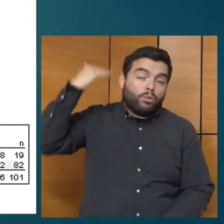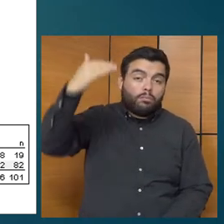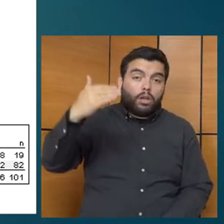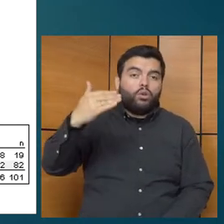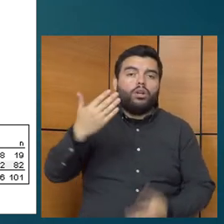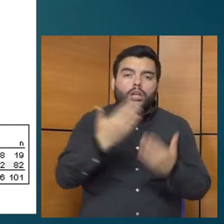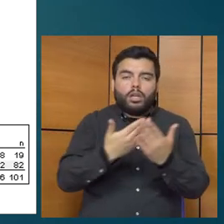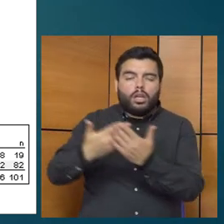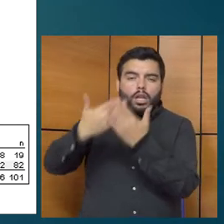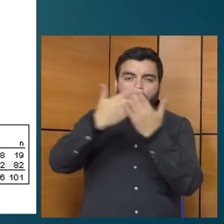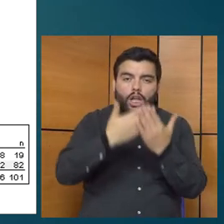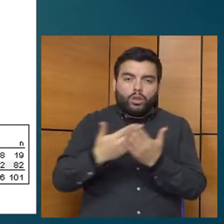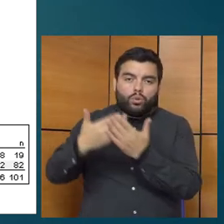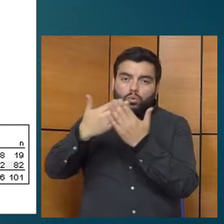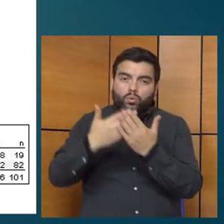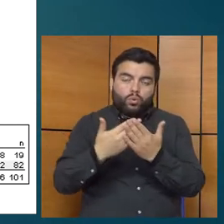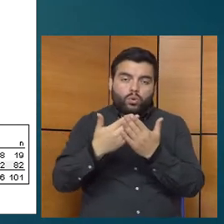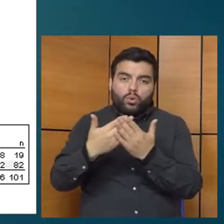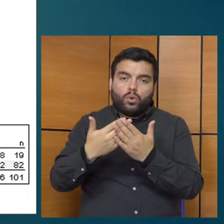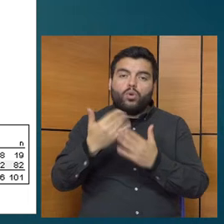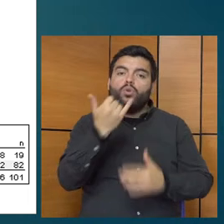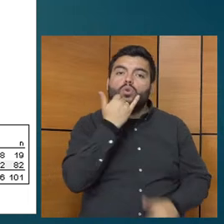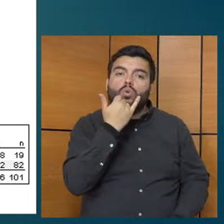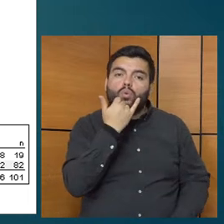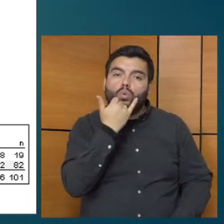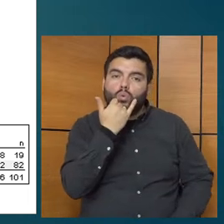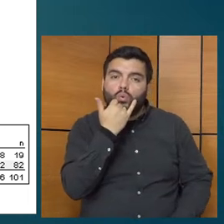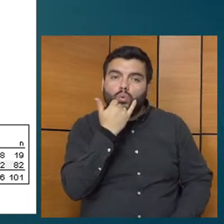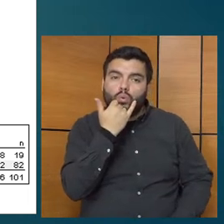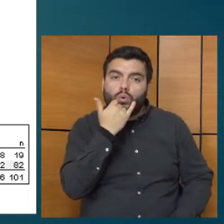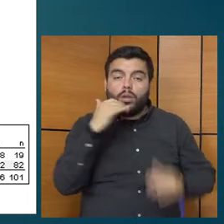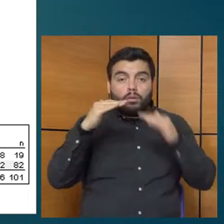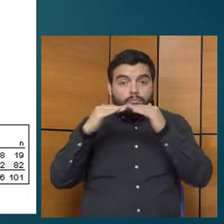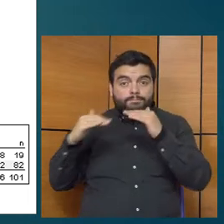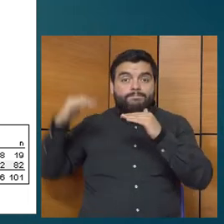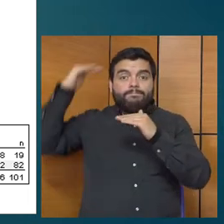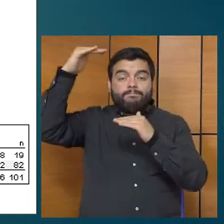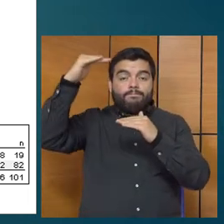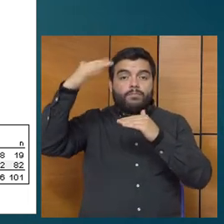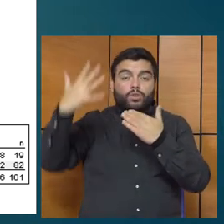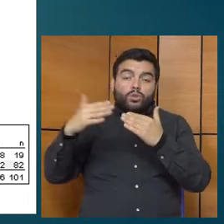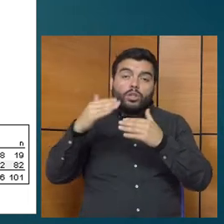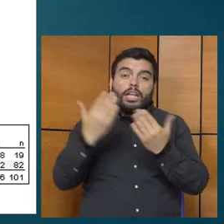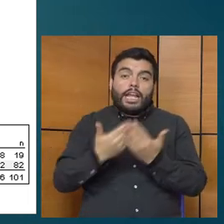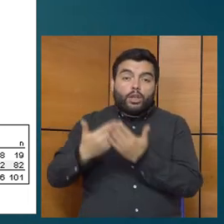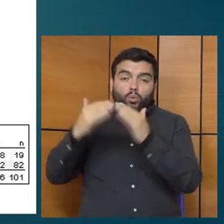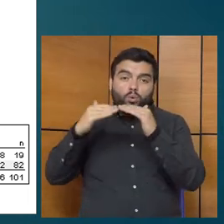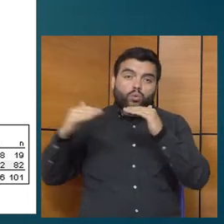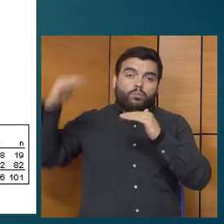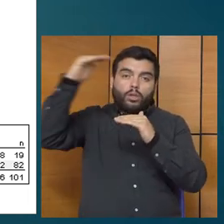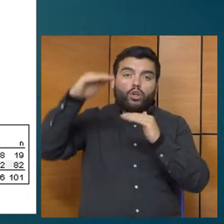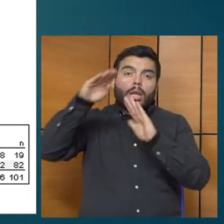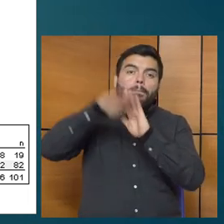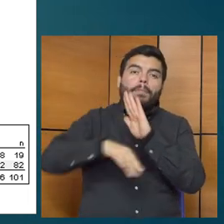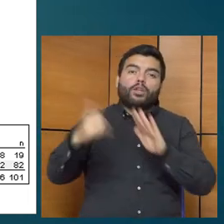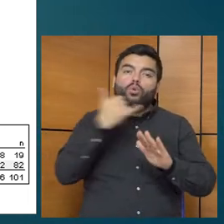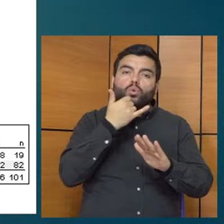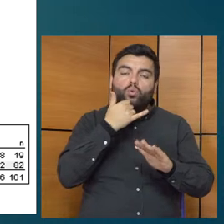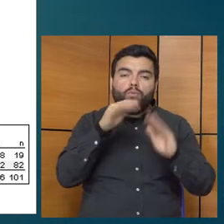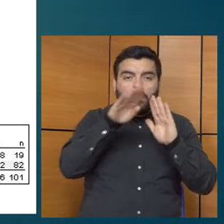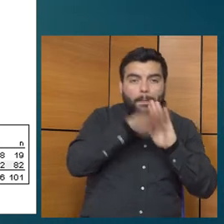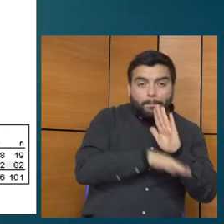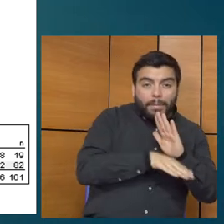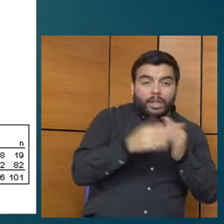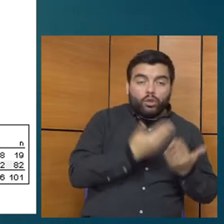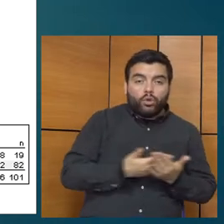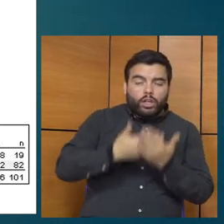estudios, usaban mucho menos YouTube que los que tienen niveles de estudios más superiores, ¿no? Y después, dentro de los que